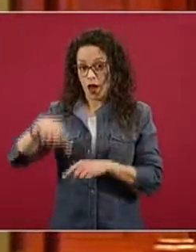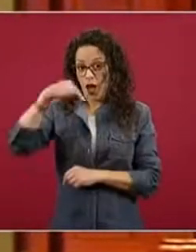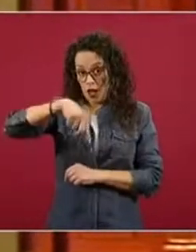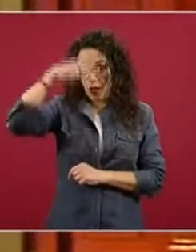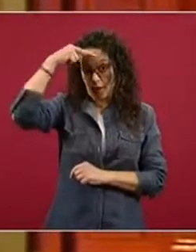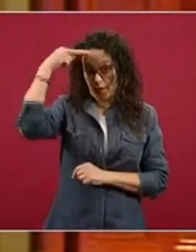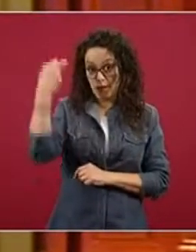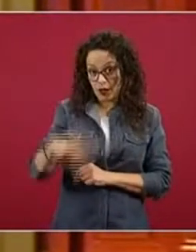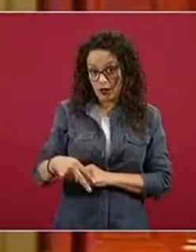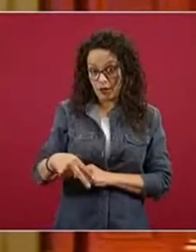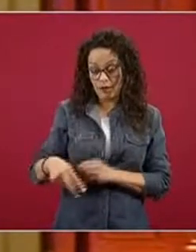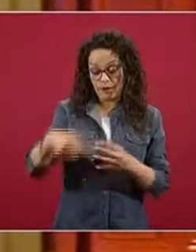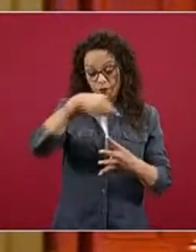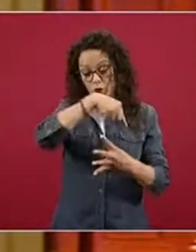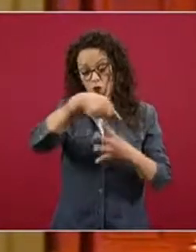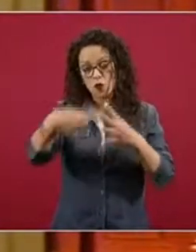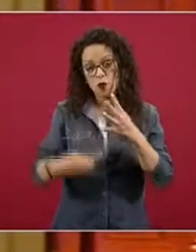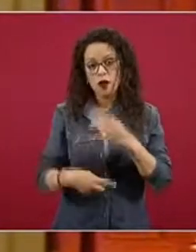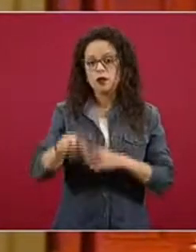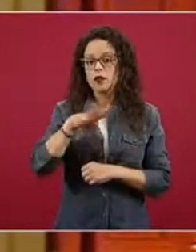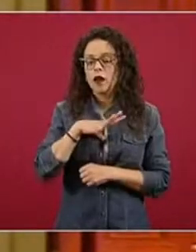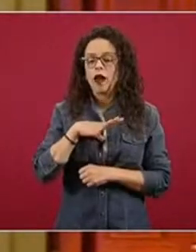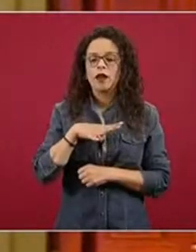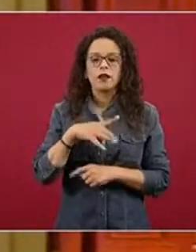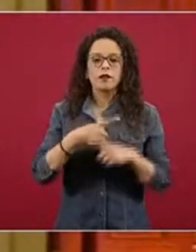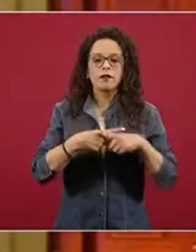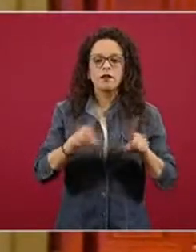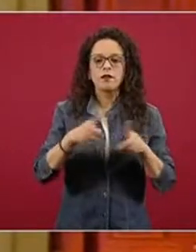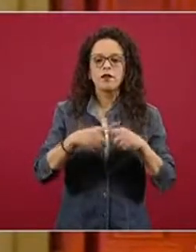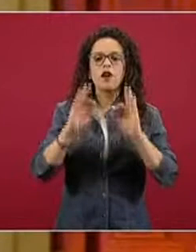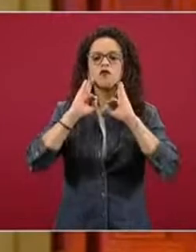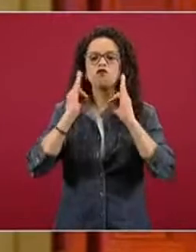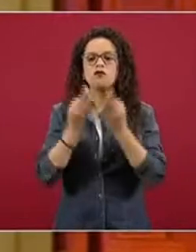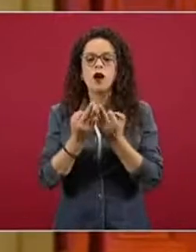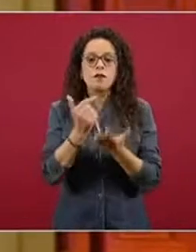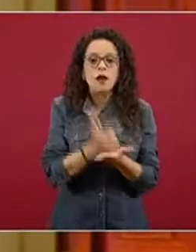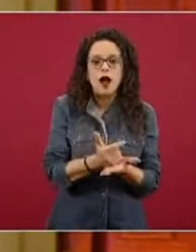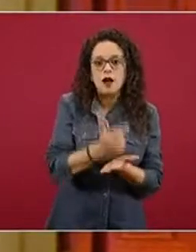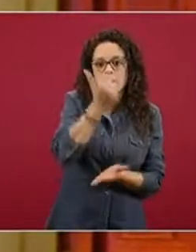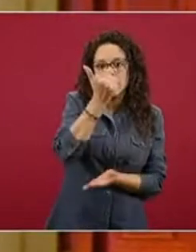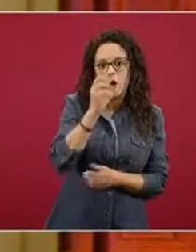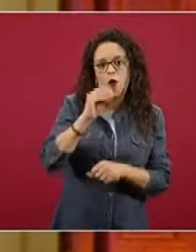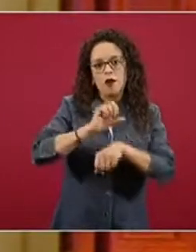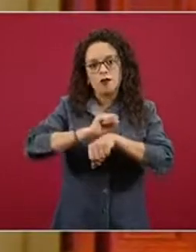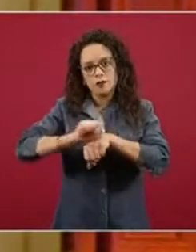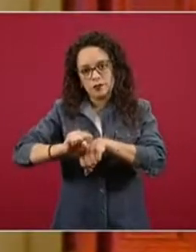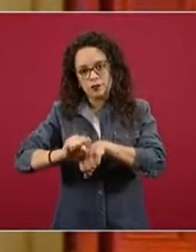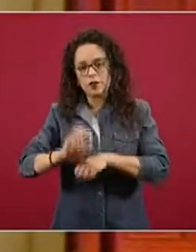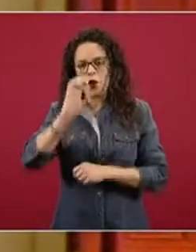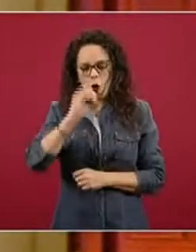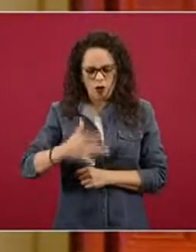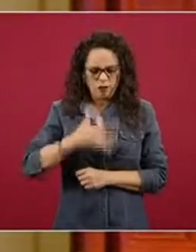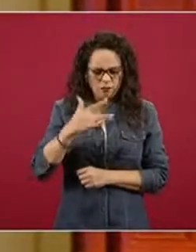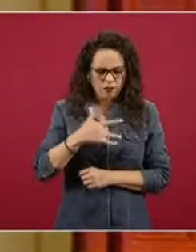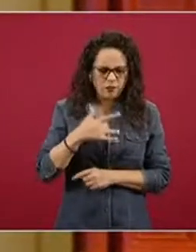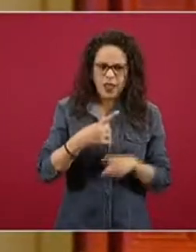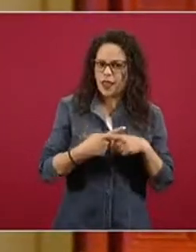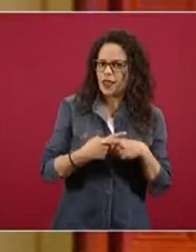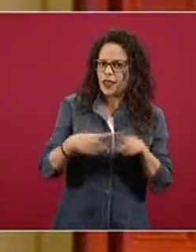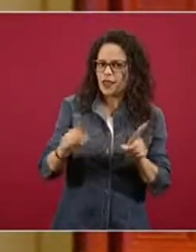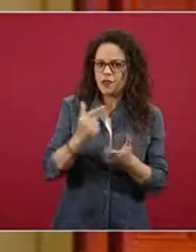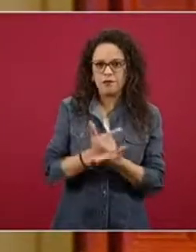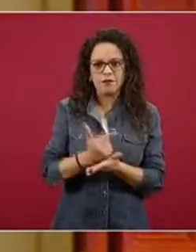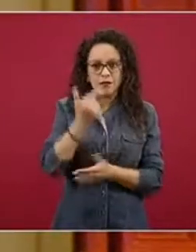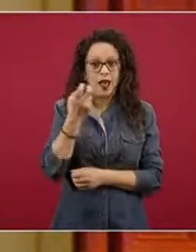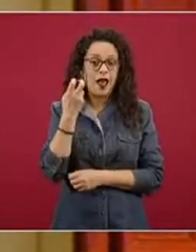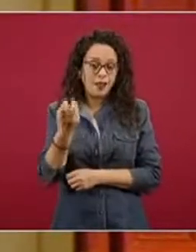estos 4 tienen diferente tipo de gravedad o nos van a dar diferentes manifestaciones de gravedad de la